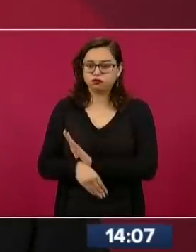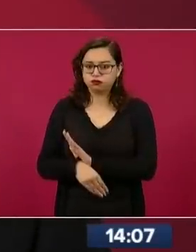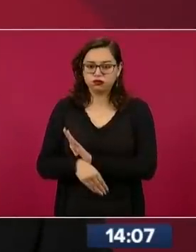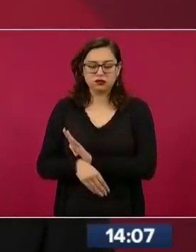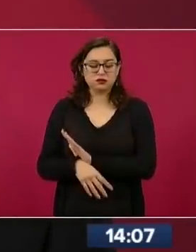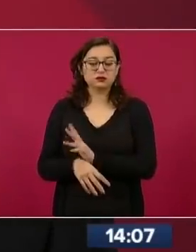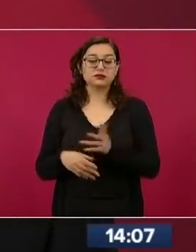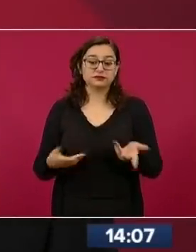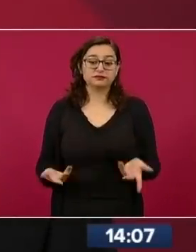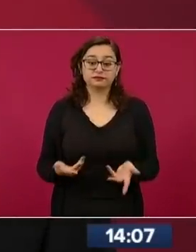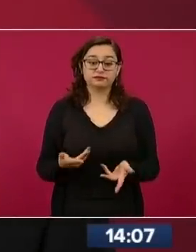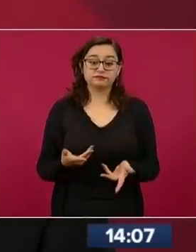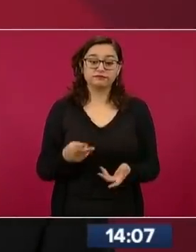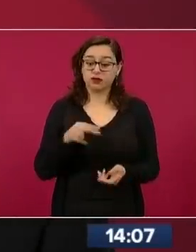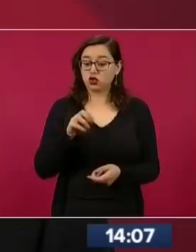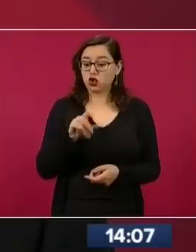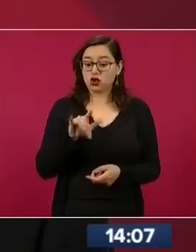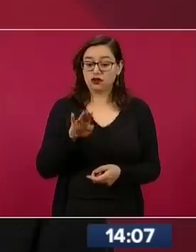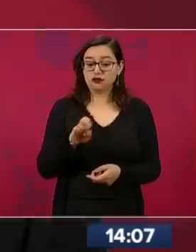la política neoliberal.